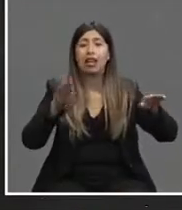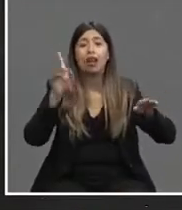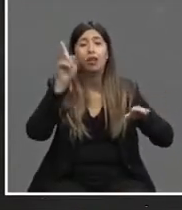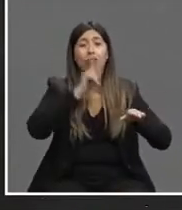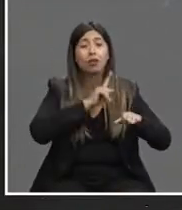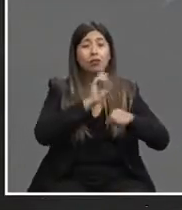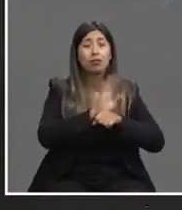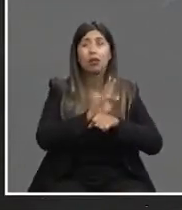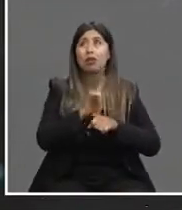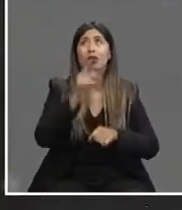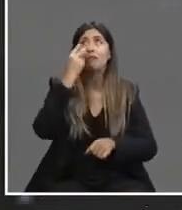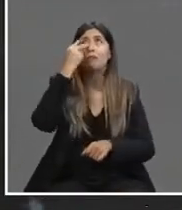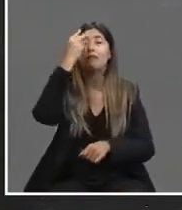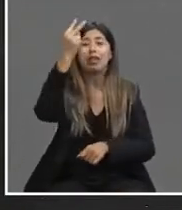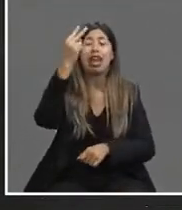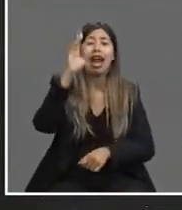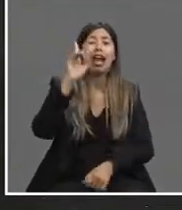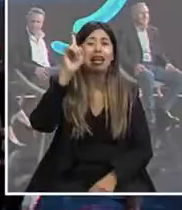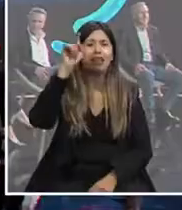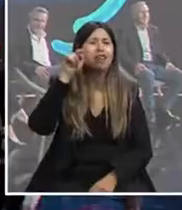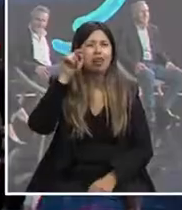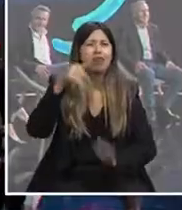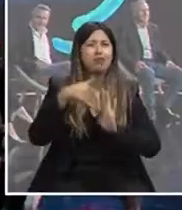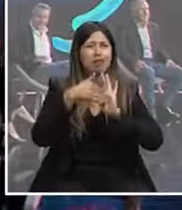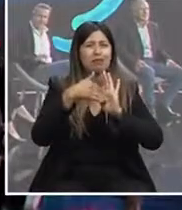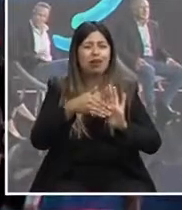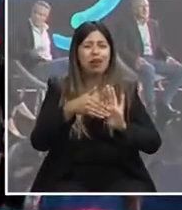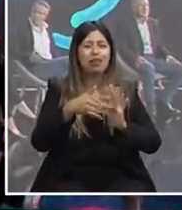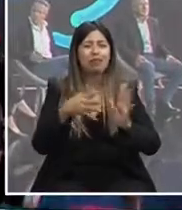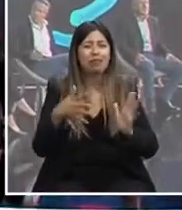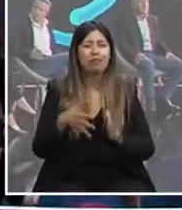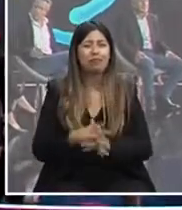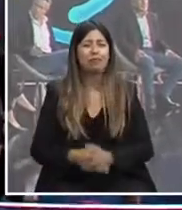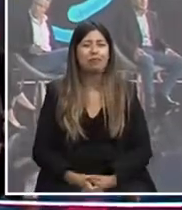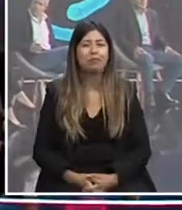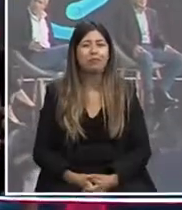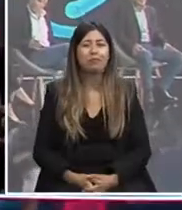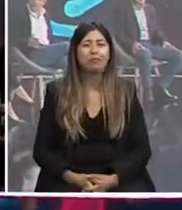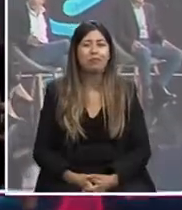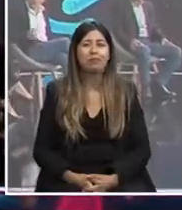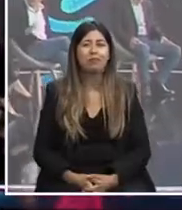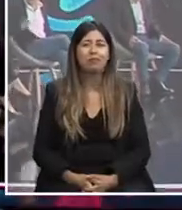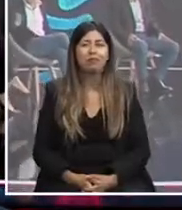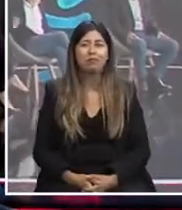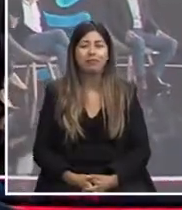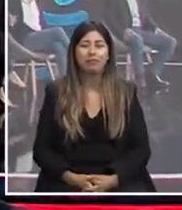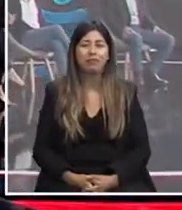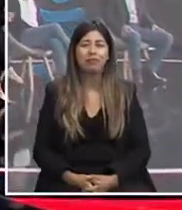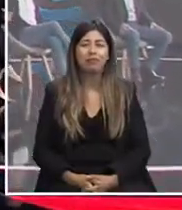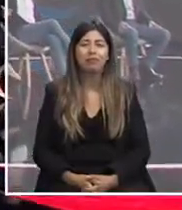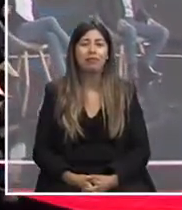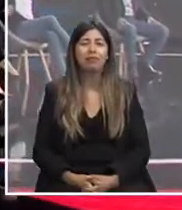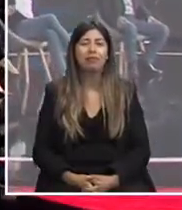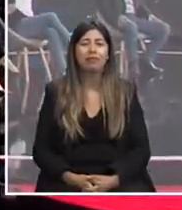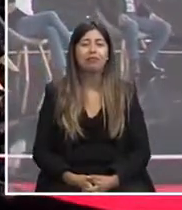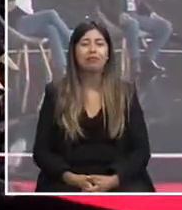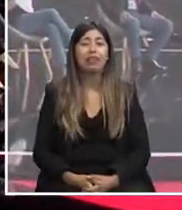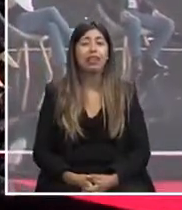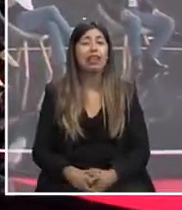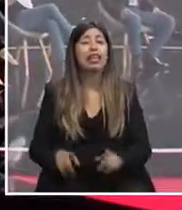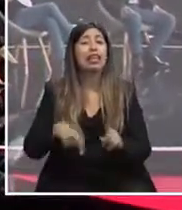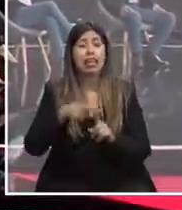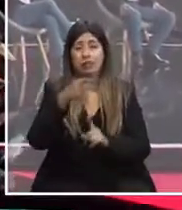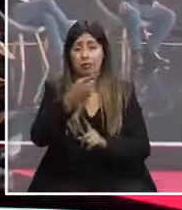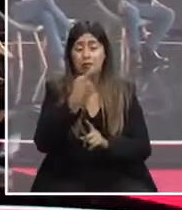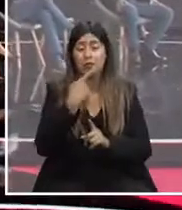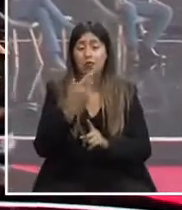No mires arriba, ha mostrado esto de un modo muy elocuente, ¿verdad? Por otro lado, hay, y yo creo que va un poco en la línea de tu anterior